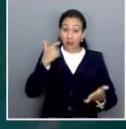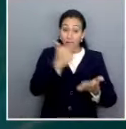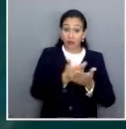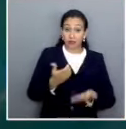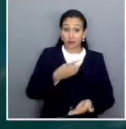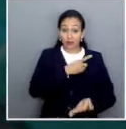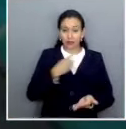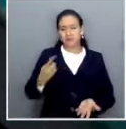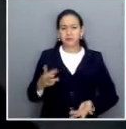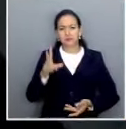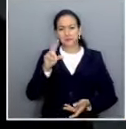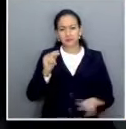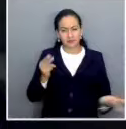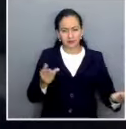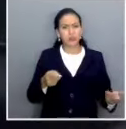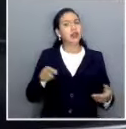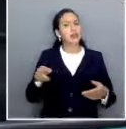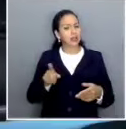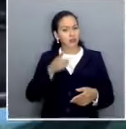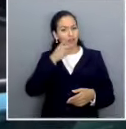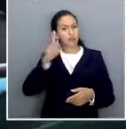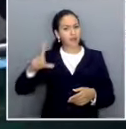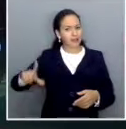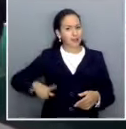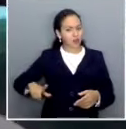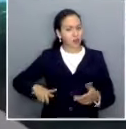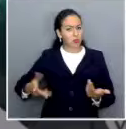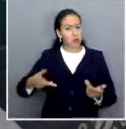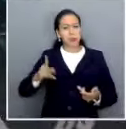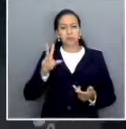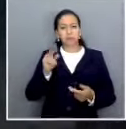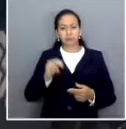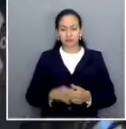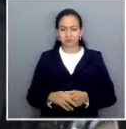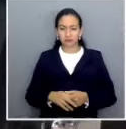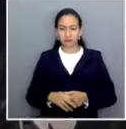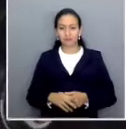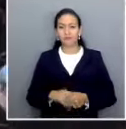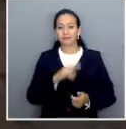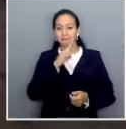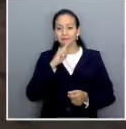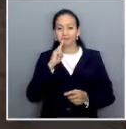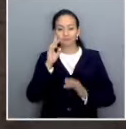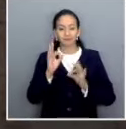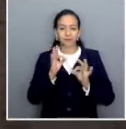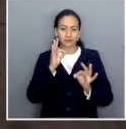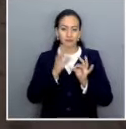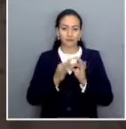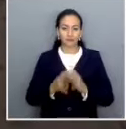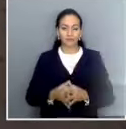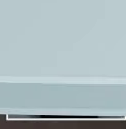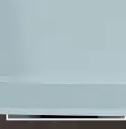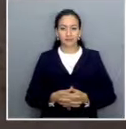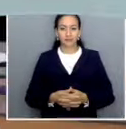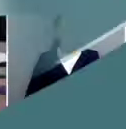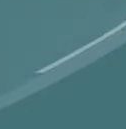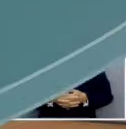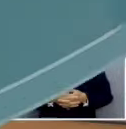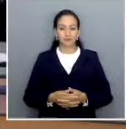lo especifica el gobierno capitalino. Para el canal del Poder Judicial de la Federación, Mario López Peña.